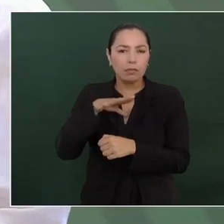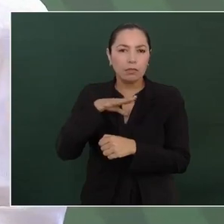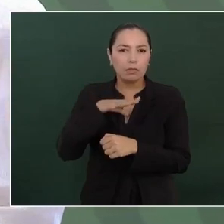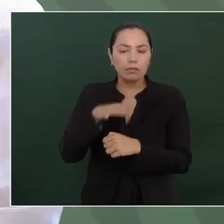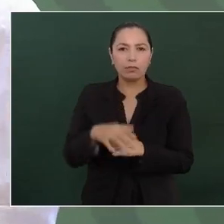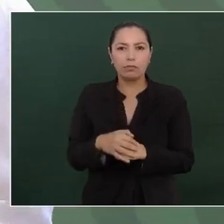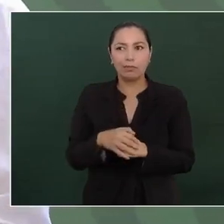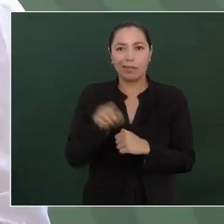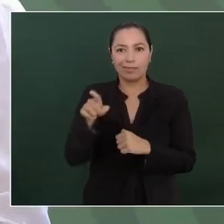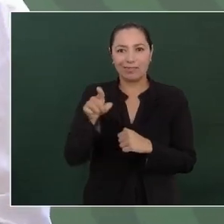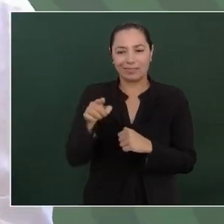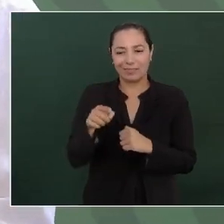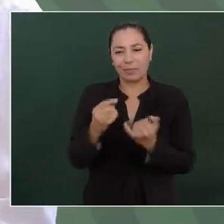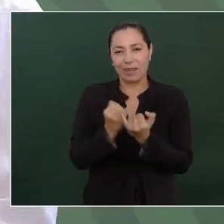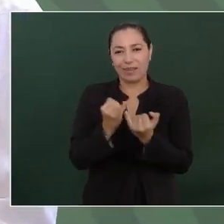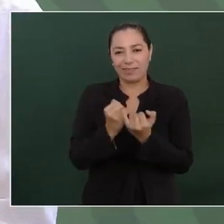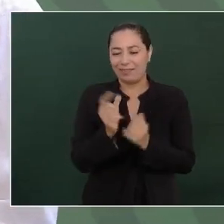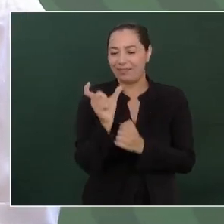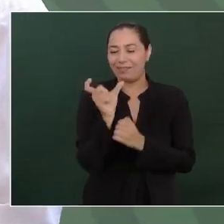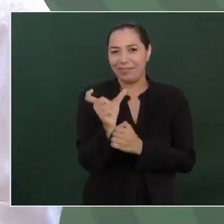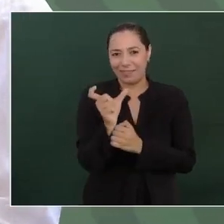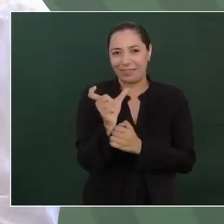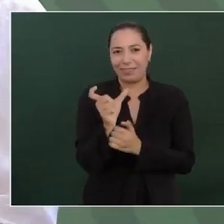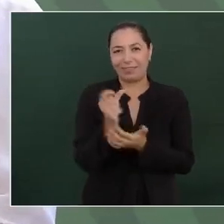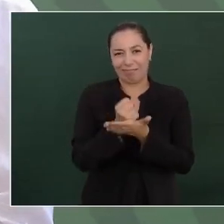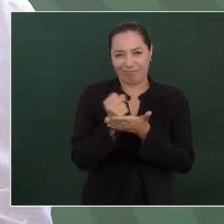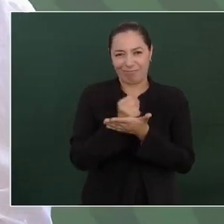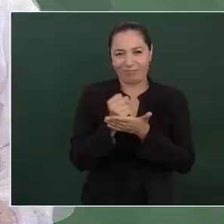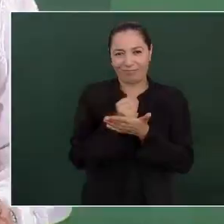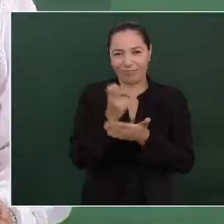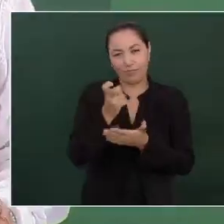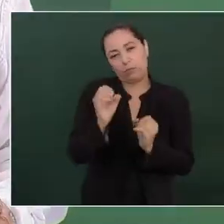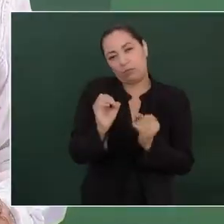de crédito o de pago,